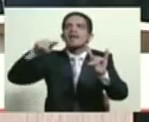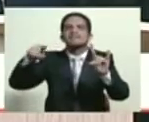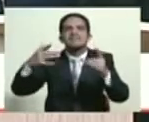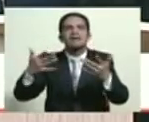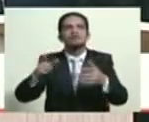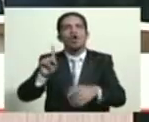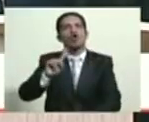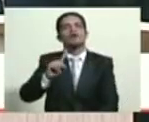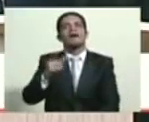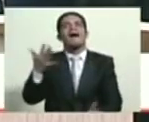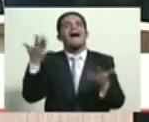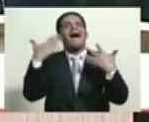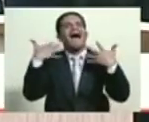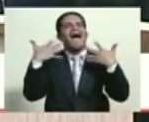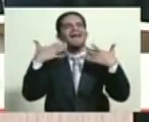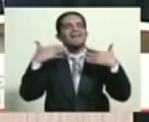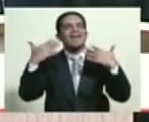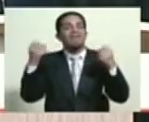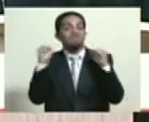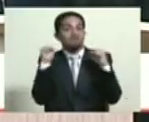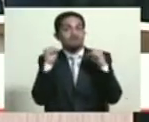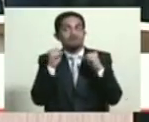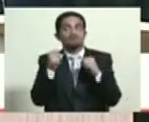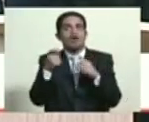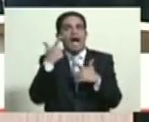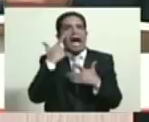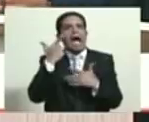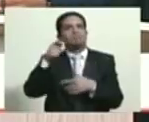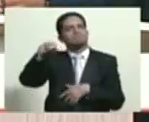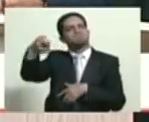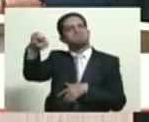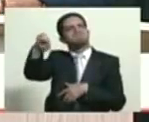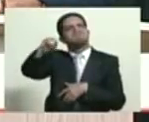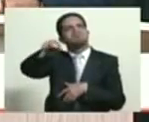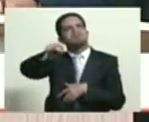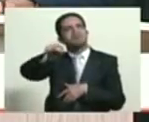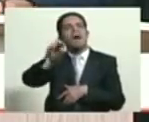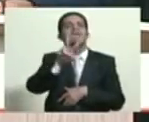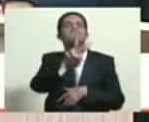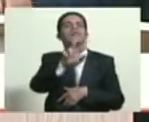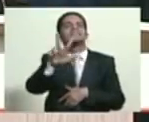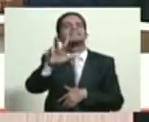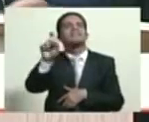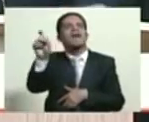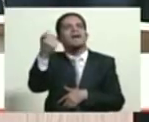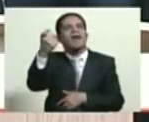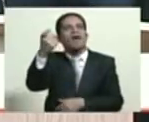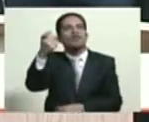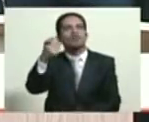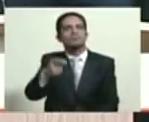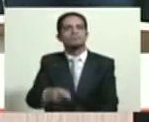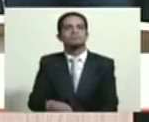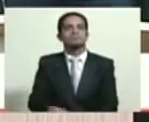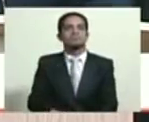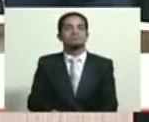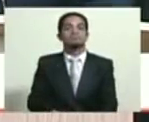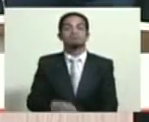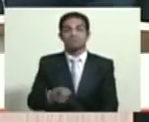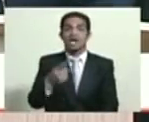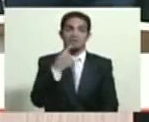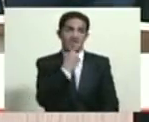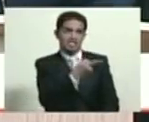Coloquemos el aire acondicionado en 23, eso, en 23 grados. Eso es una forma de decirle al psicópata, no lo vas a